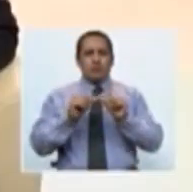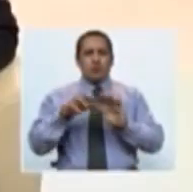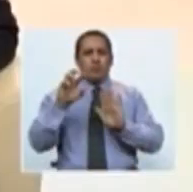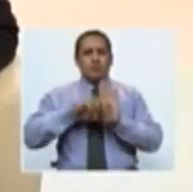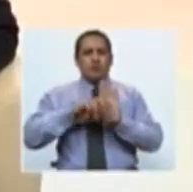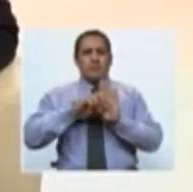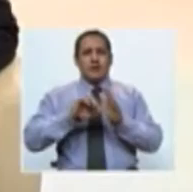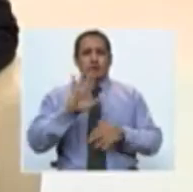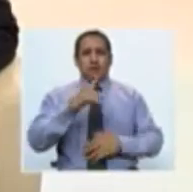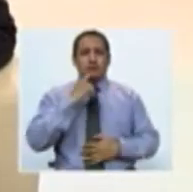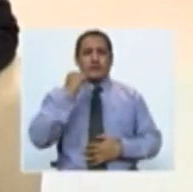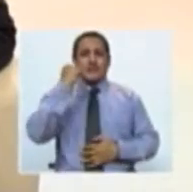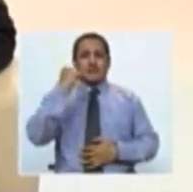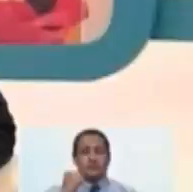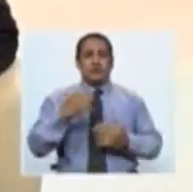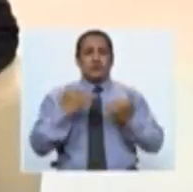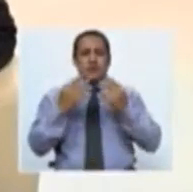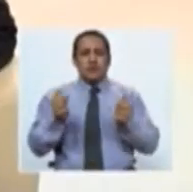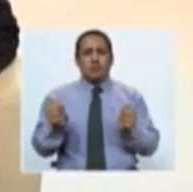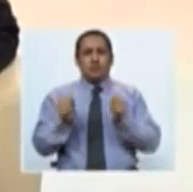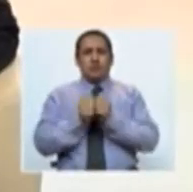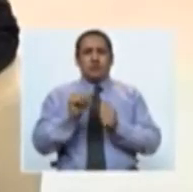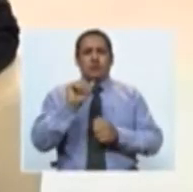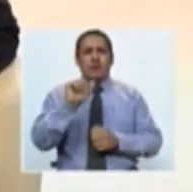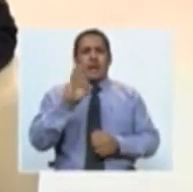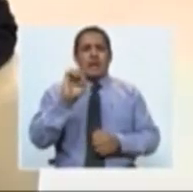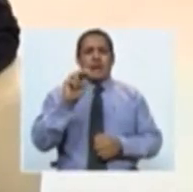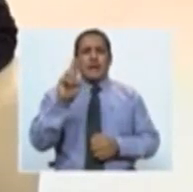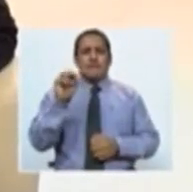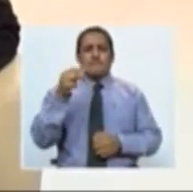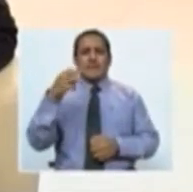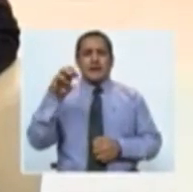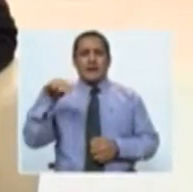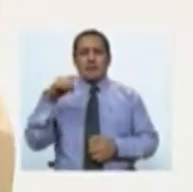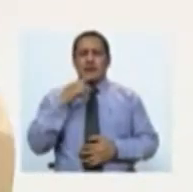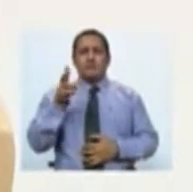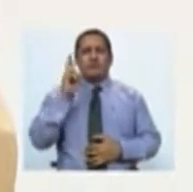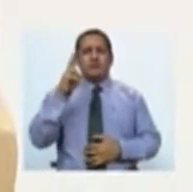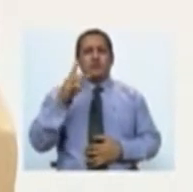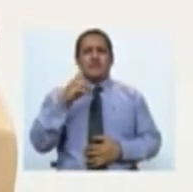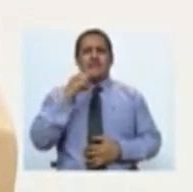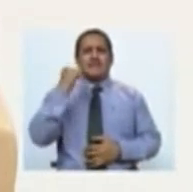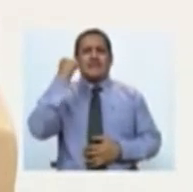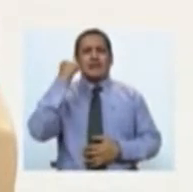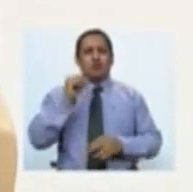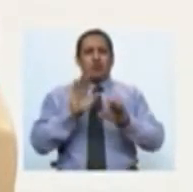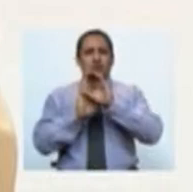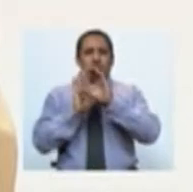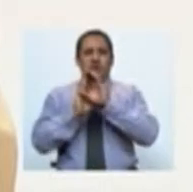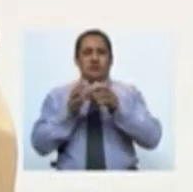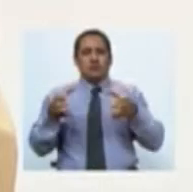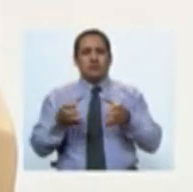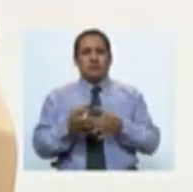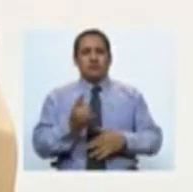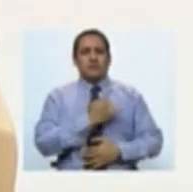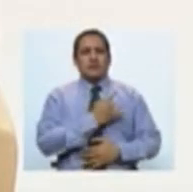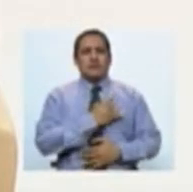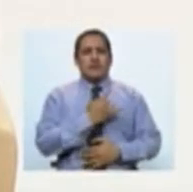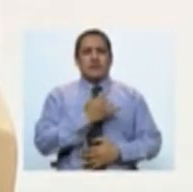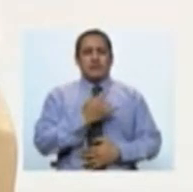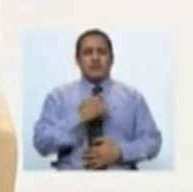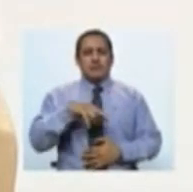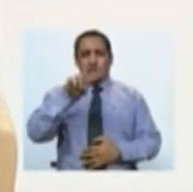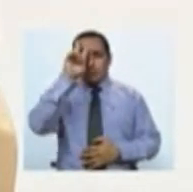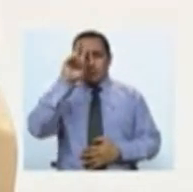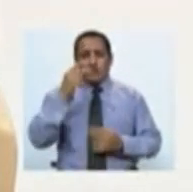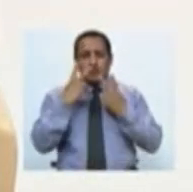Seguimos con el programa Tus Derechos y hoy nos acompaña el doctor Abraham García Chávarri, él es profesor de Derecho Constitucional de la Pontificia Universidad Católica